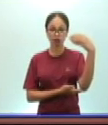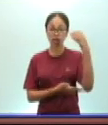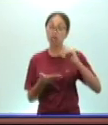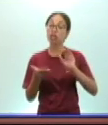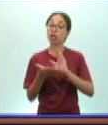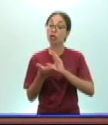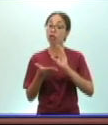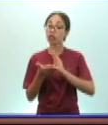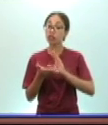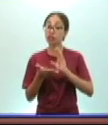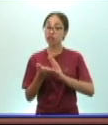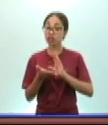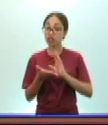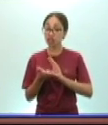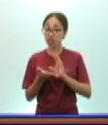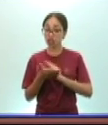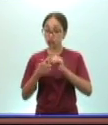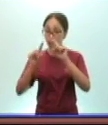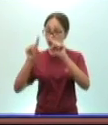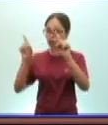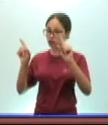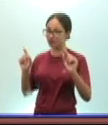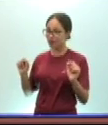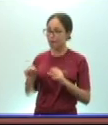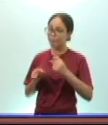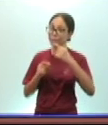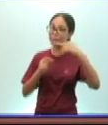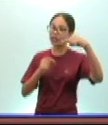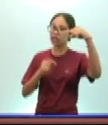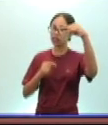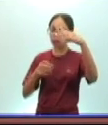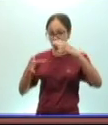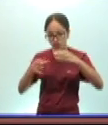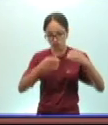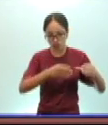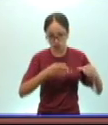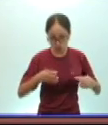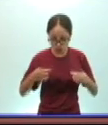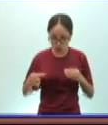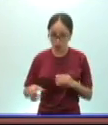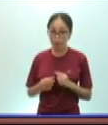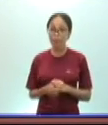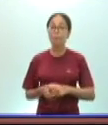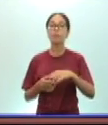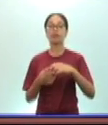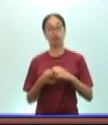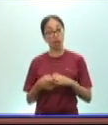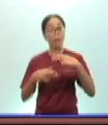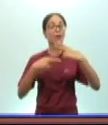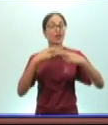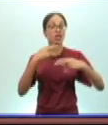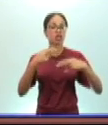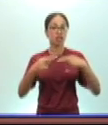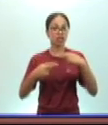hay un apéndice donde aparecen los principales útiles de laboratorio que se emplean en el laboratorio de química. Ustedes lo